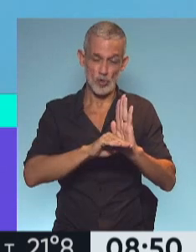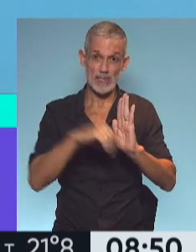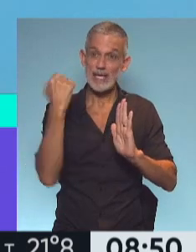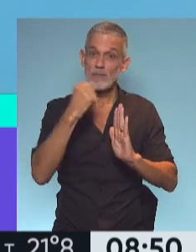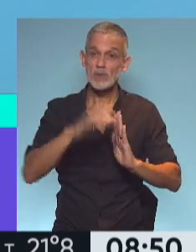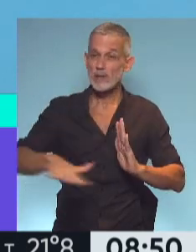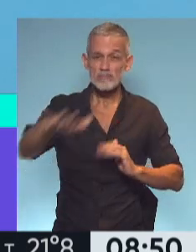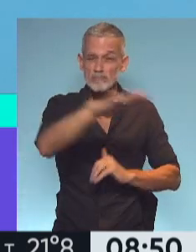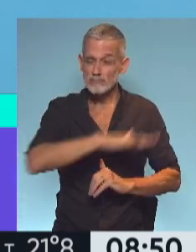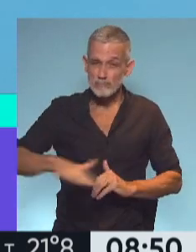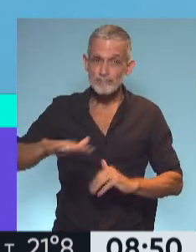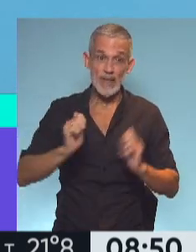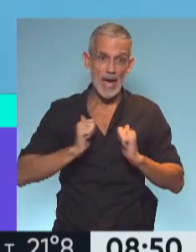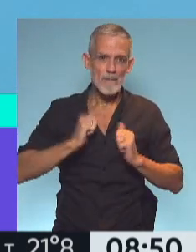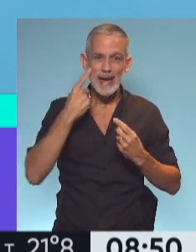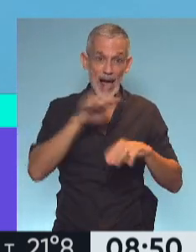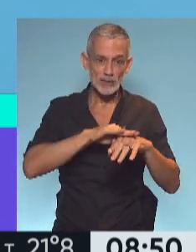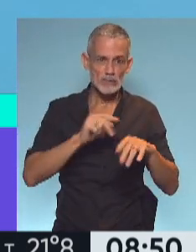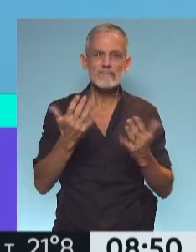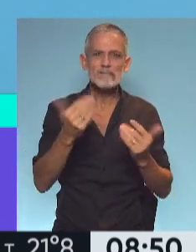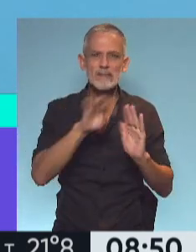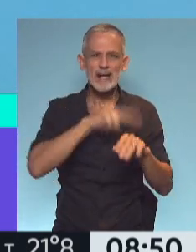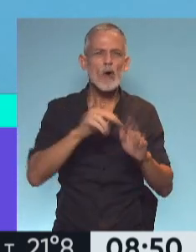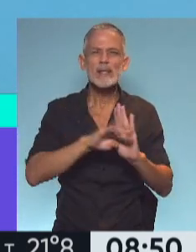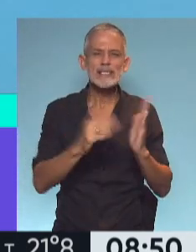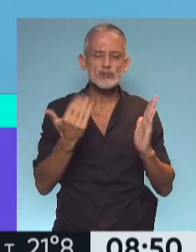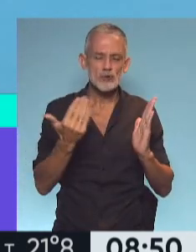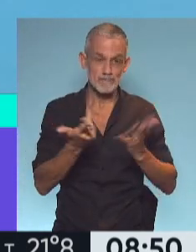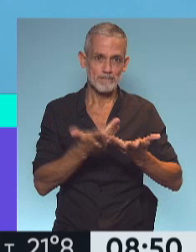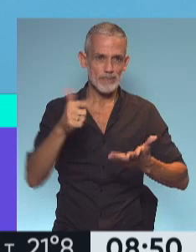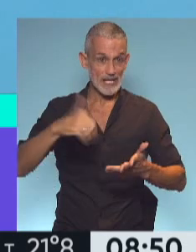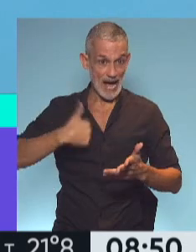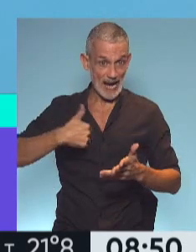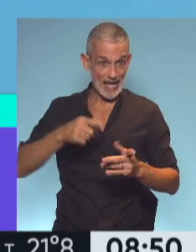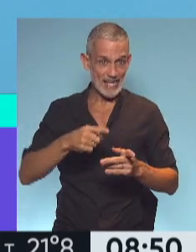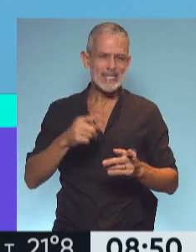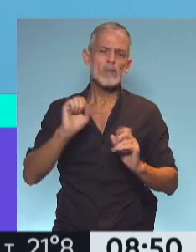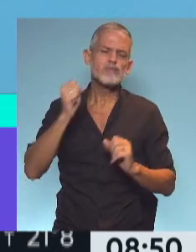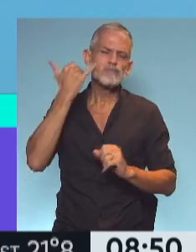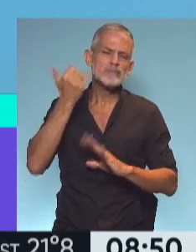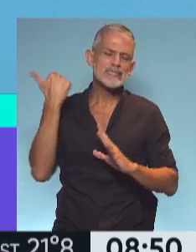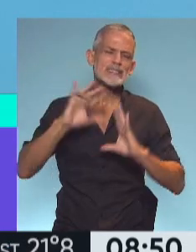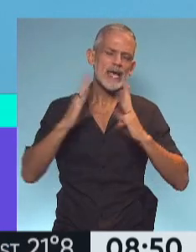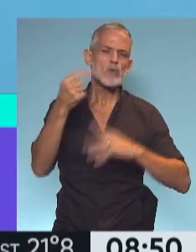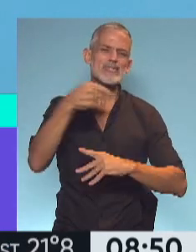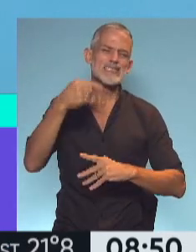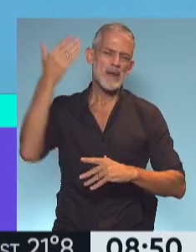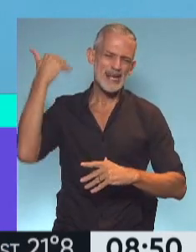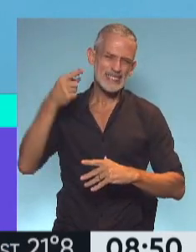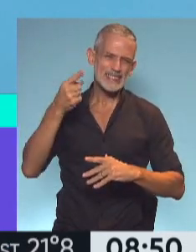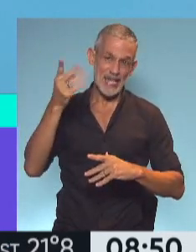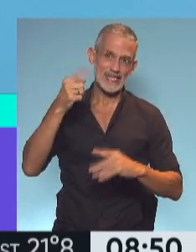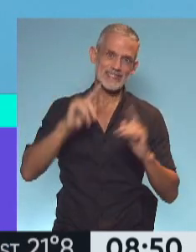población está esperando estas recomendaciones. Esto que está pasando en Argentina ya sucedió con unas semanas de anticipación